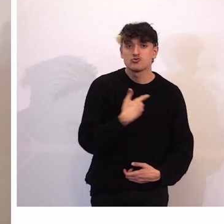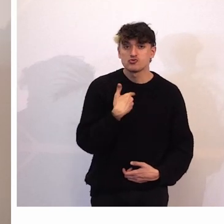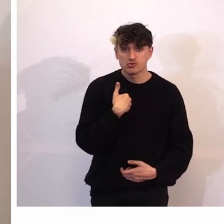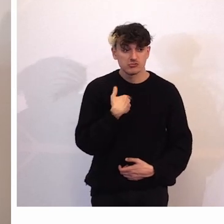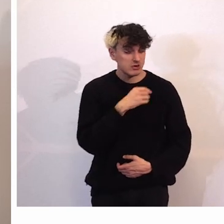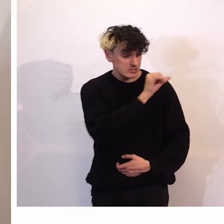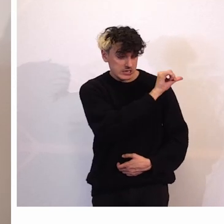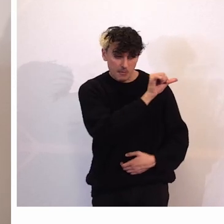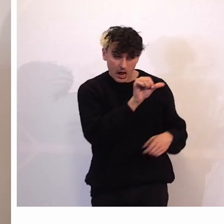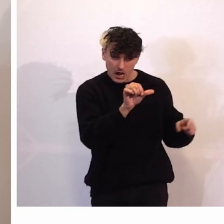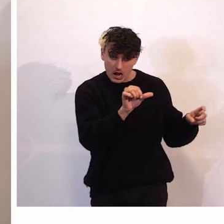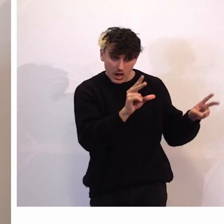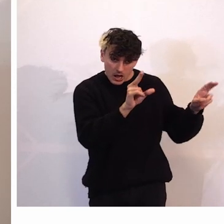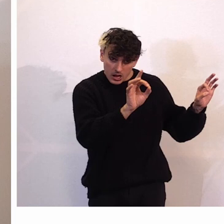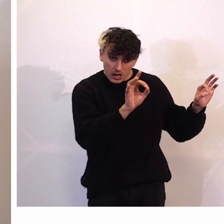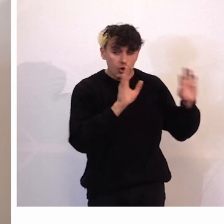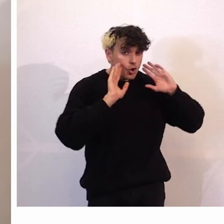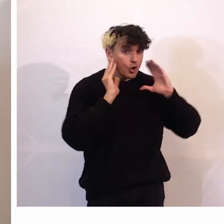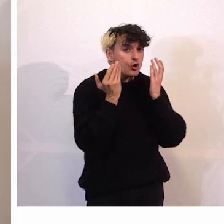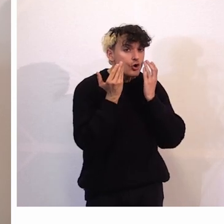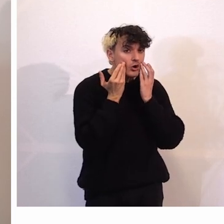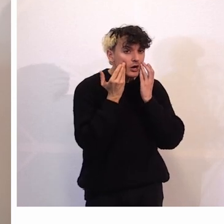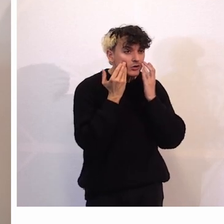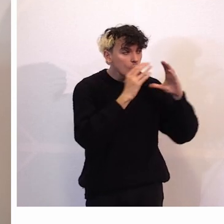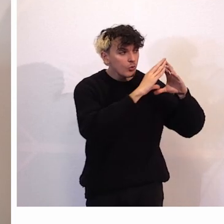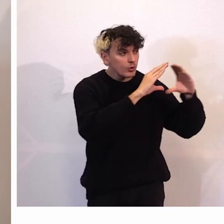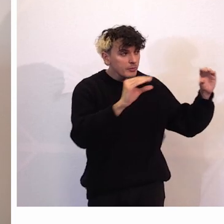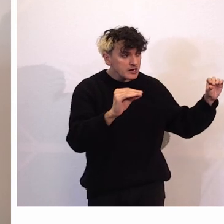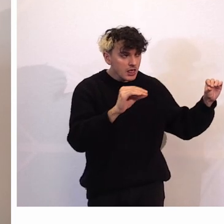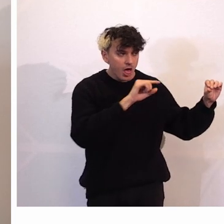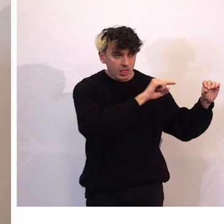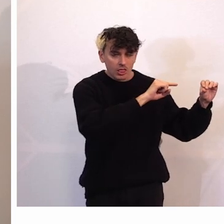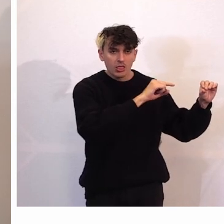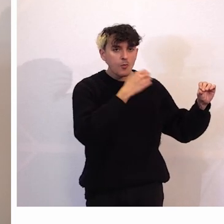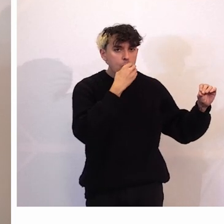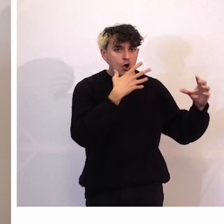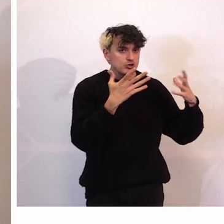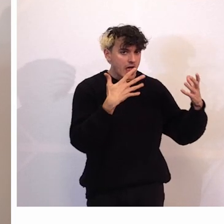yo en el Congreso de la Universidad,